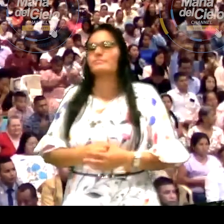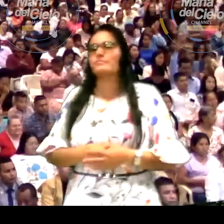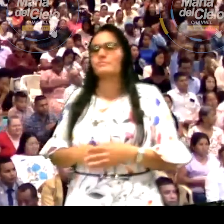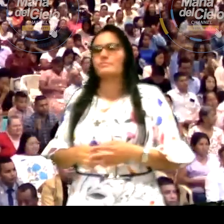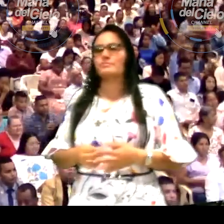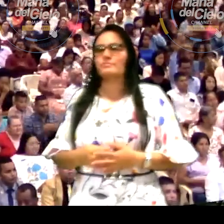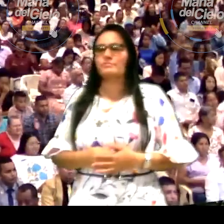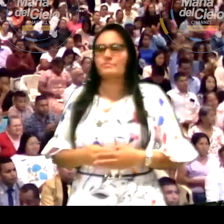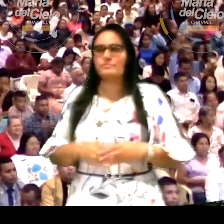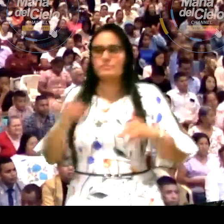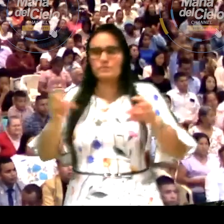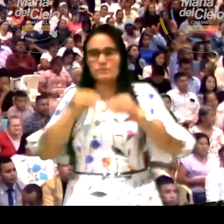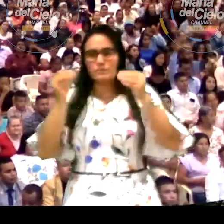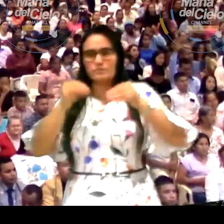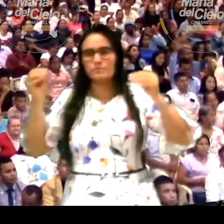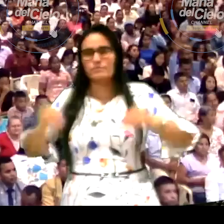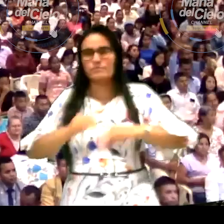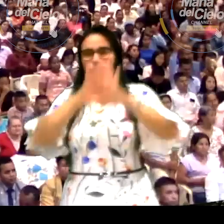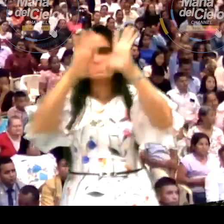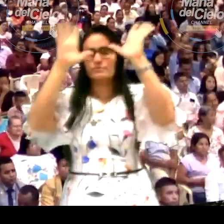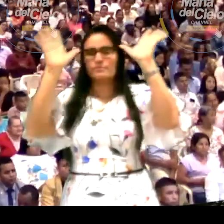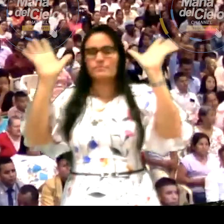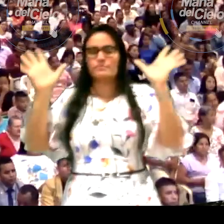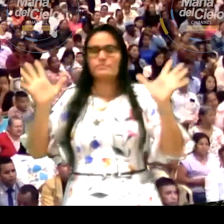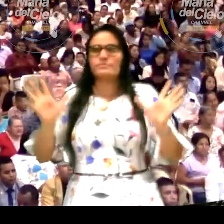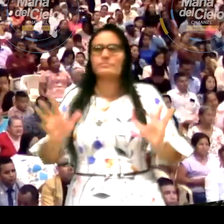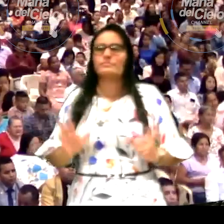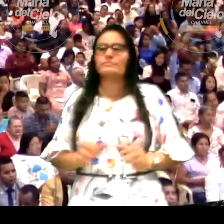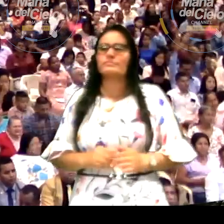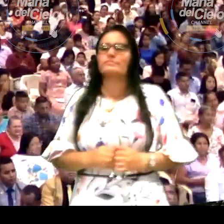Aleluya, aleluya, aleluya.